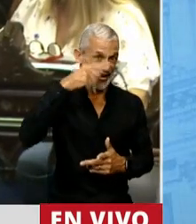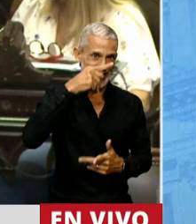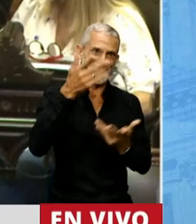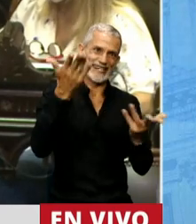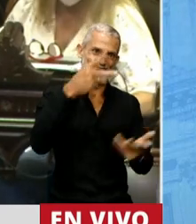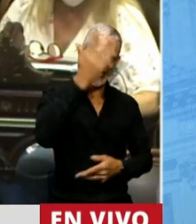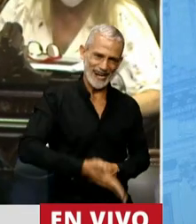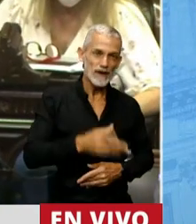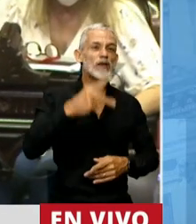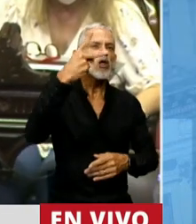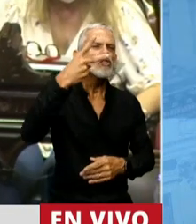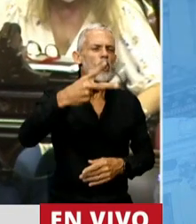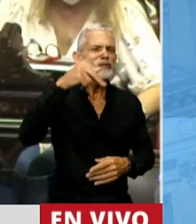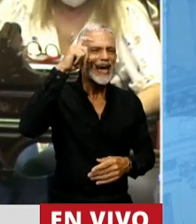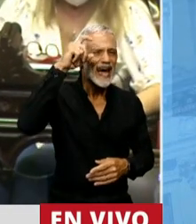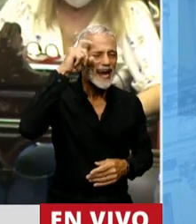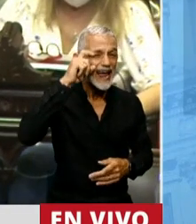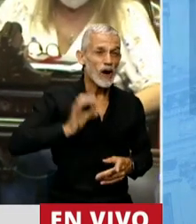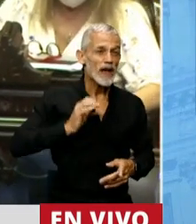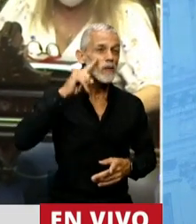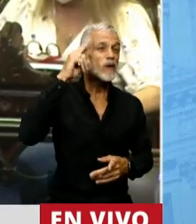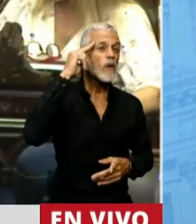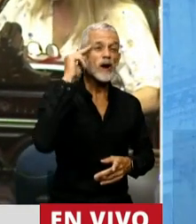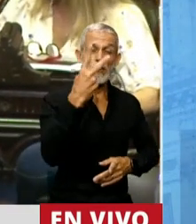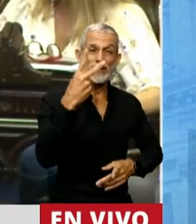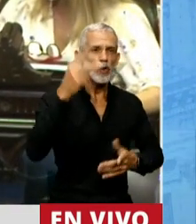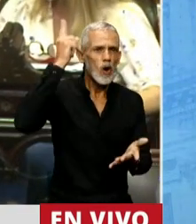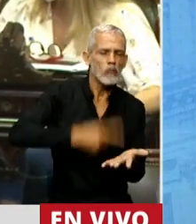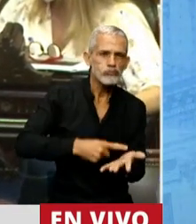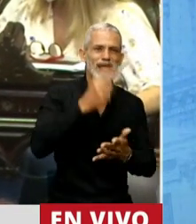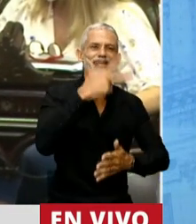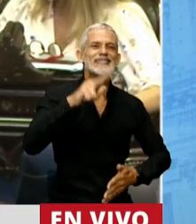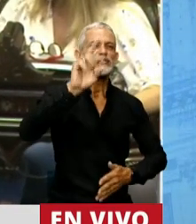Kirchner, que el 2 de enero de 1992 dictó el decreto